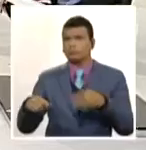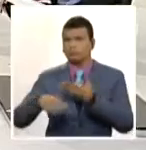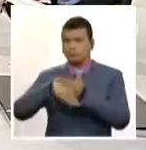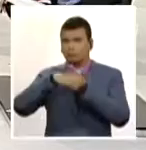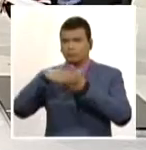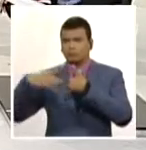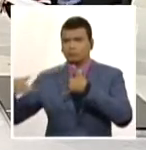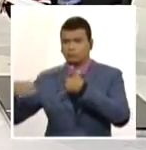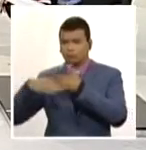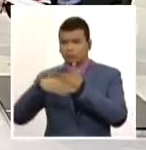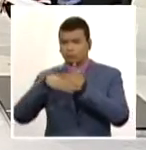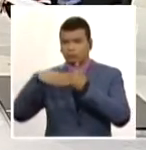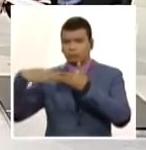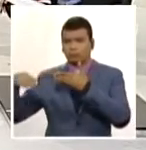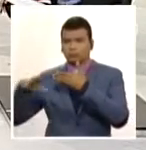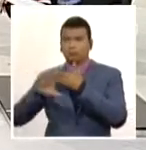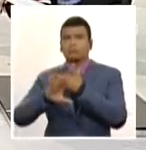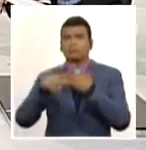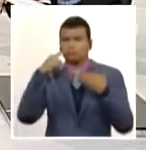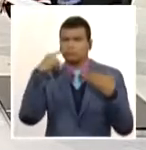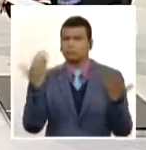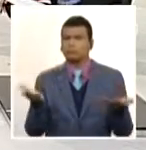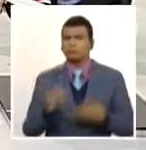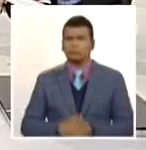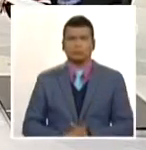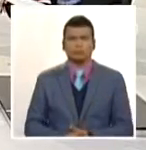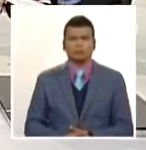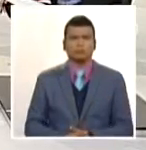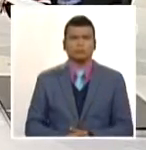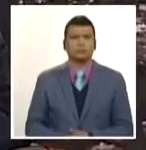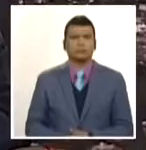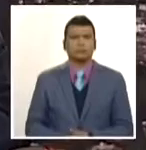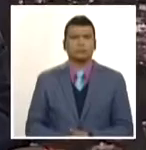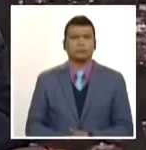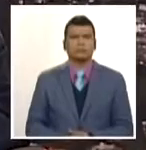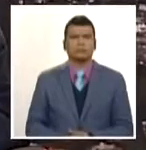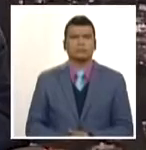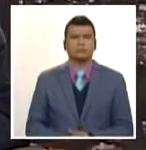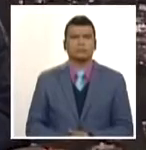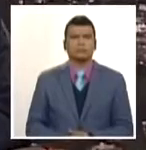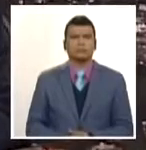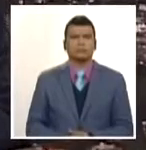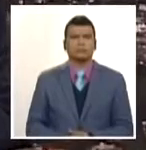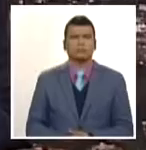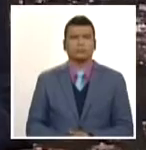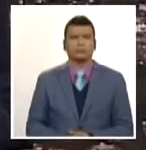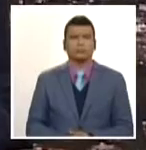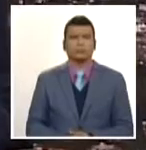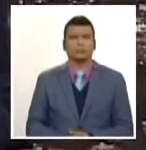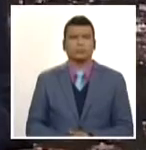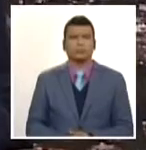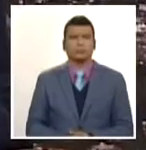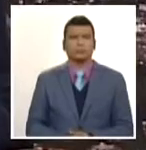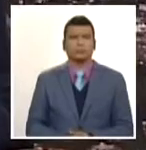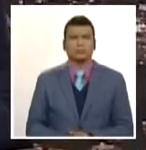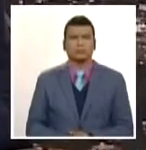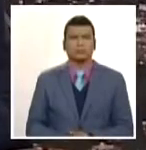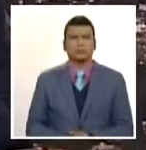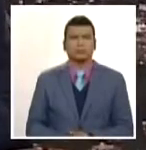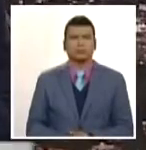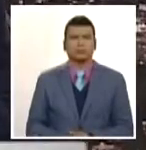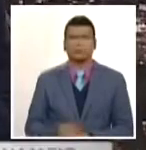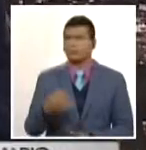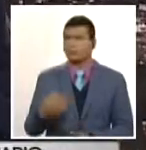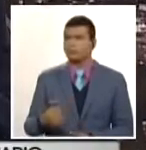Almario? Esa es una de las visiones que se tiene para el Valle de hasta el